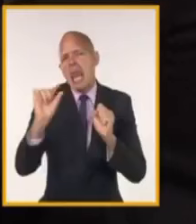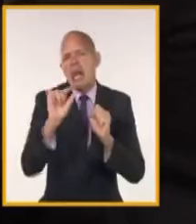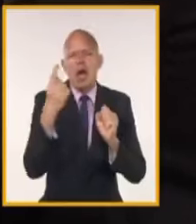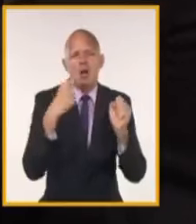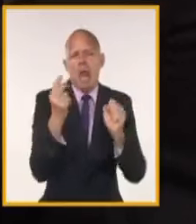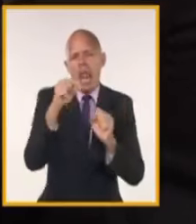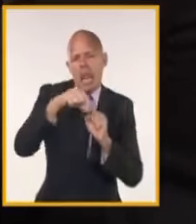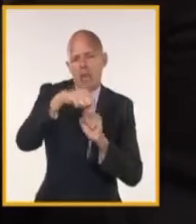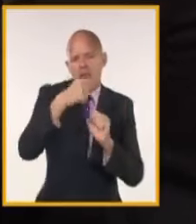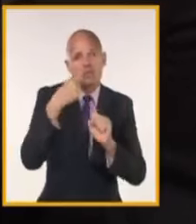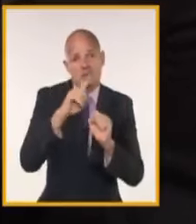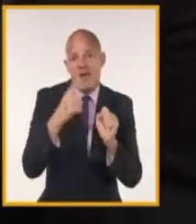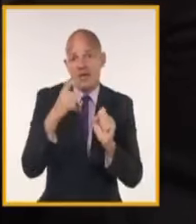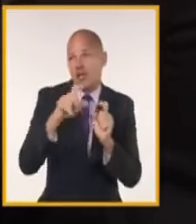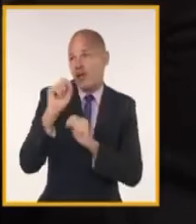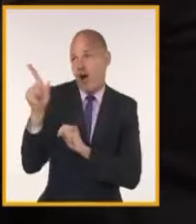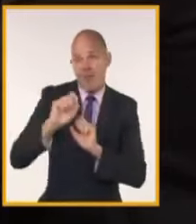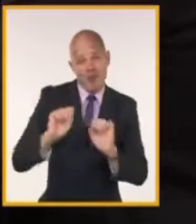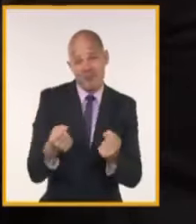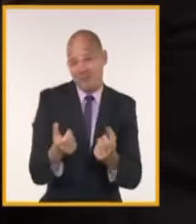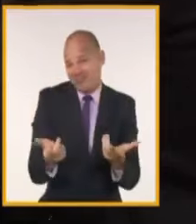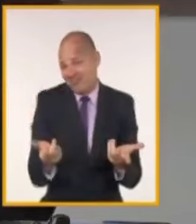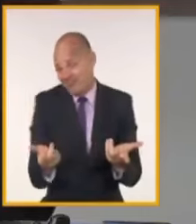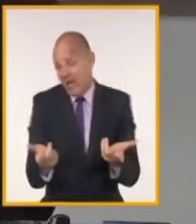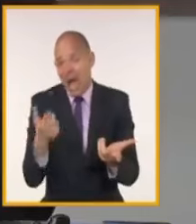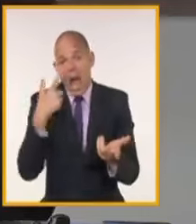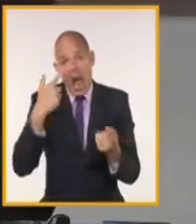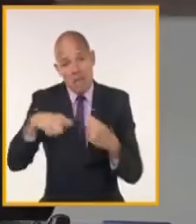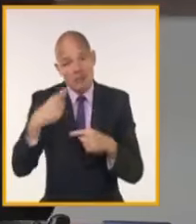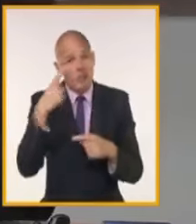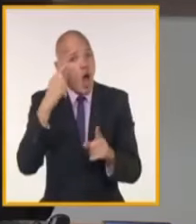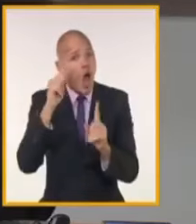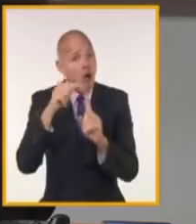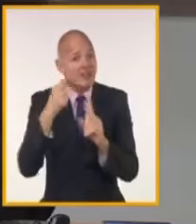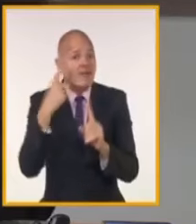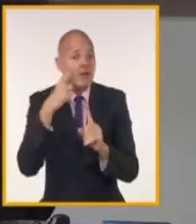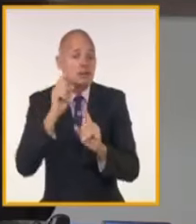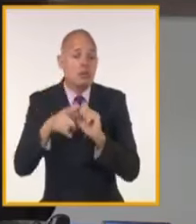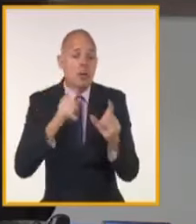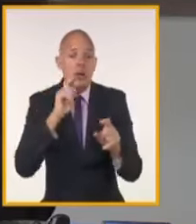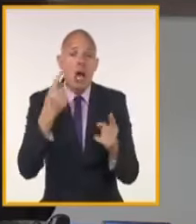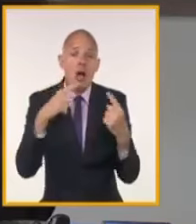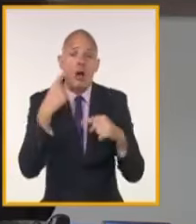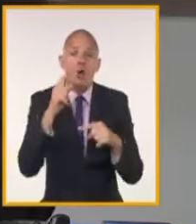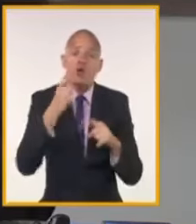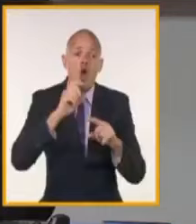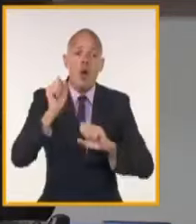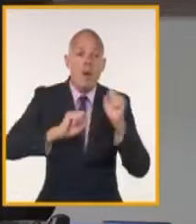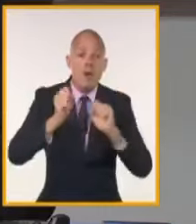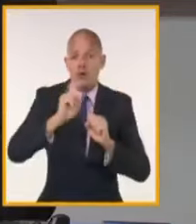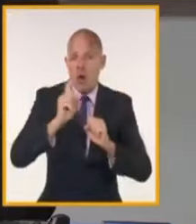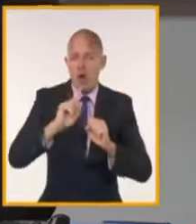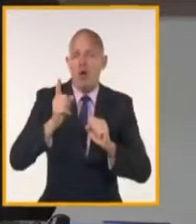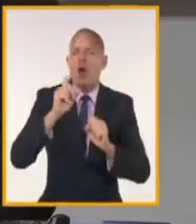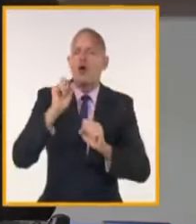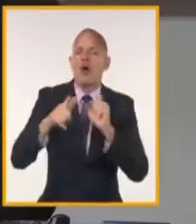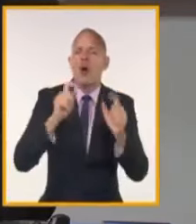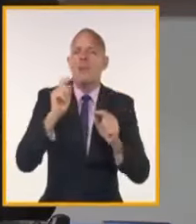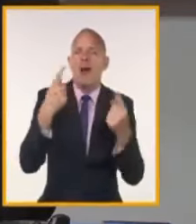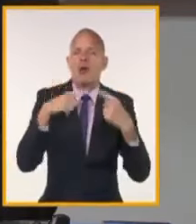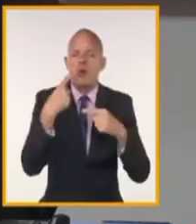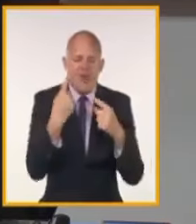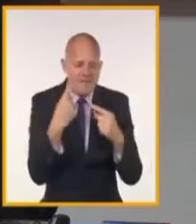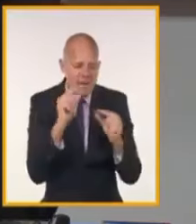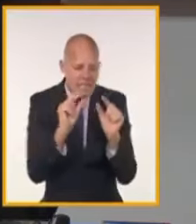nosotros que nosotros tenemos a corto plazo el otro objetivo a corto plazo nosotros tenemos que seguir dando mantenimiento nosotros tenemos que